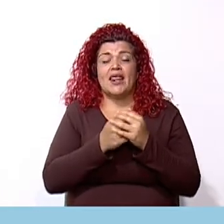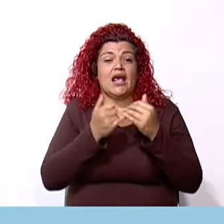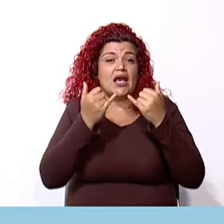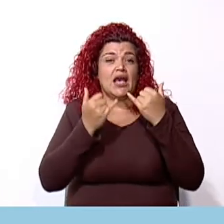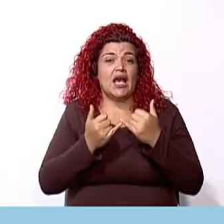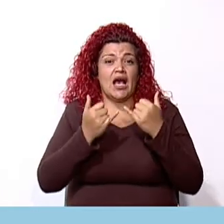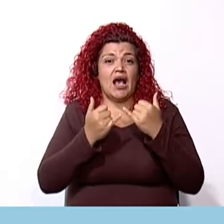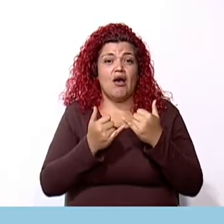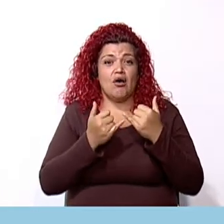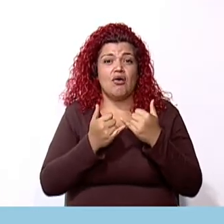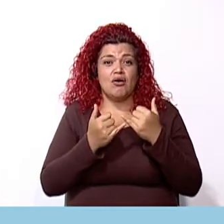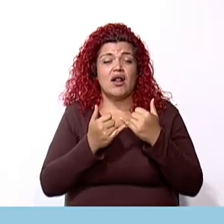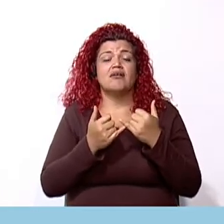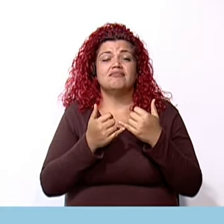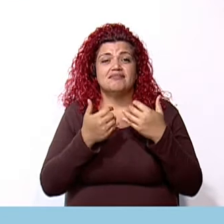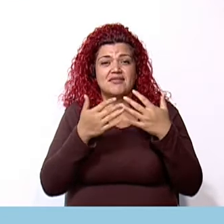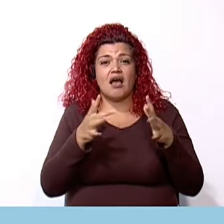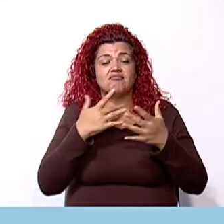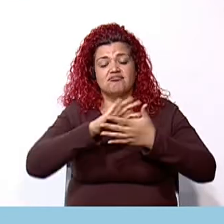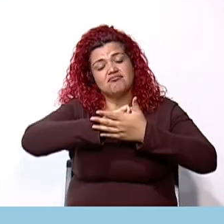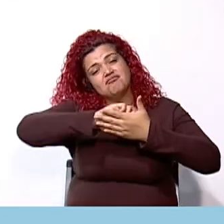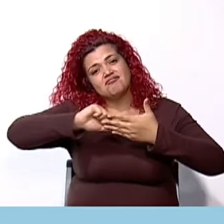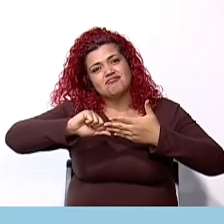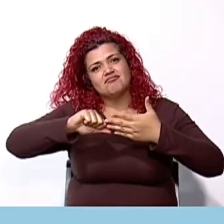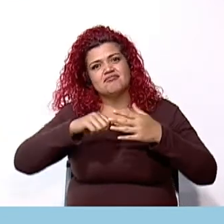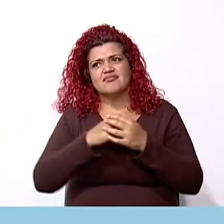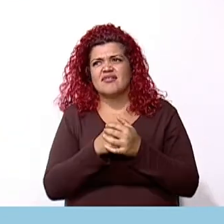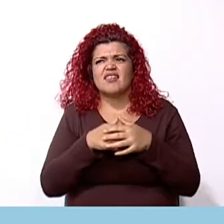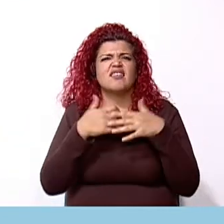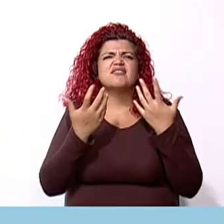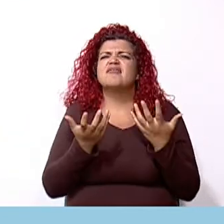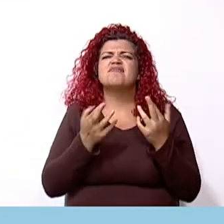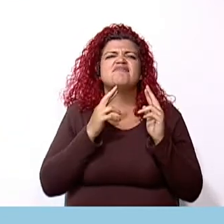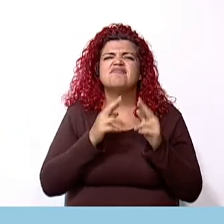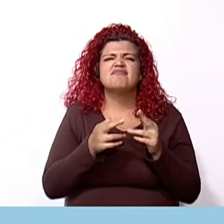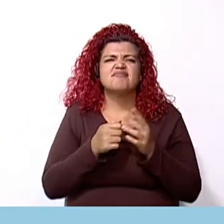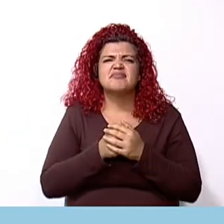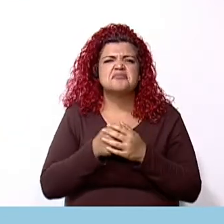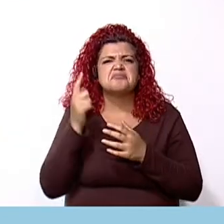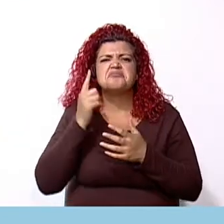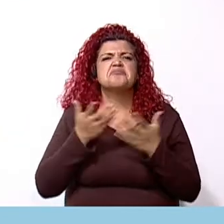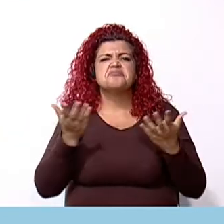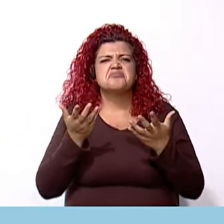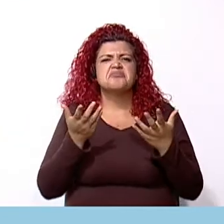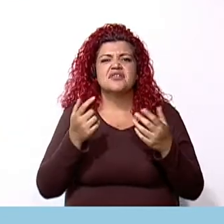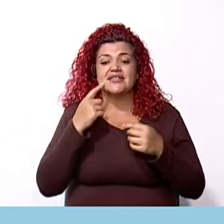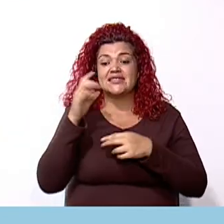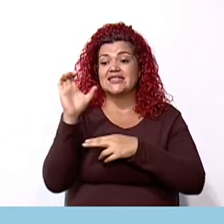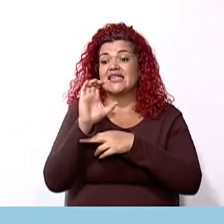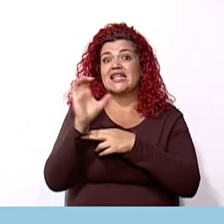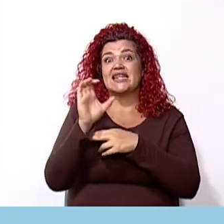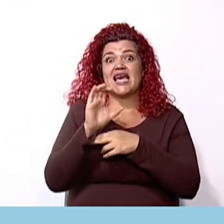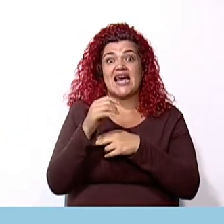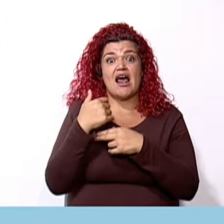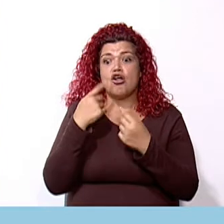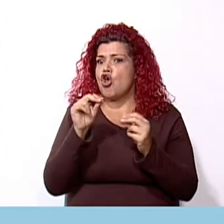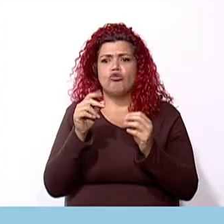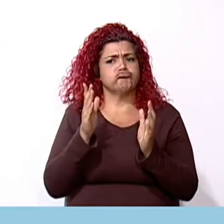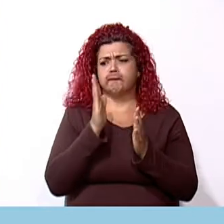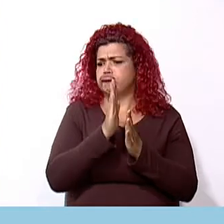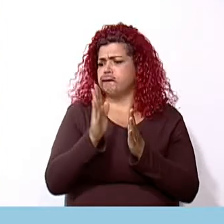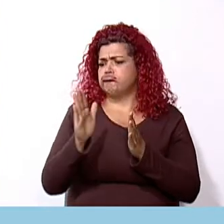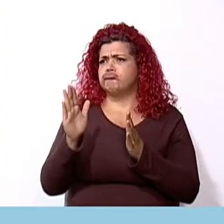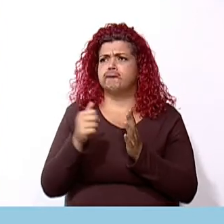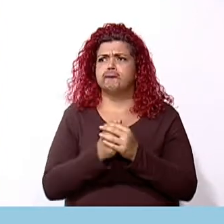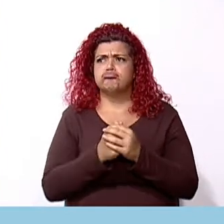Ahora vamos a hacer la resta y lo que nos queda va a ser la centena que no se repartió.